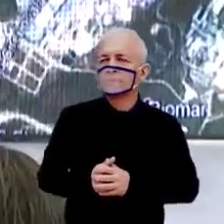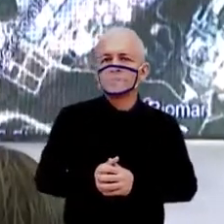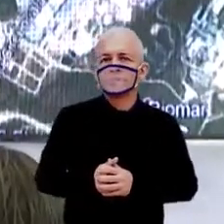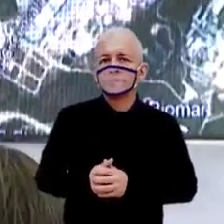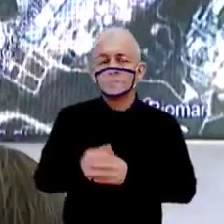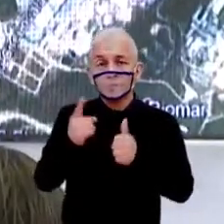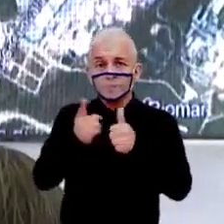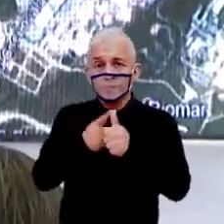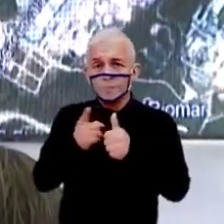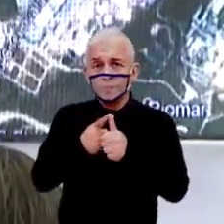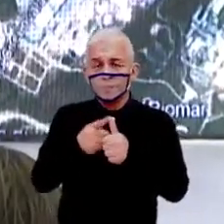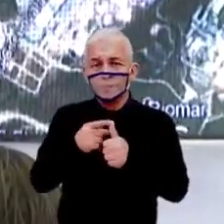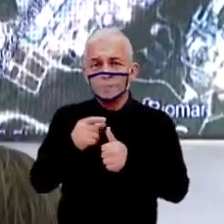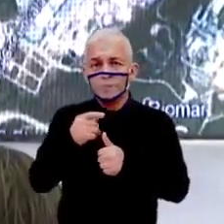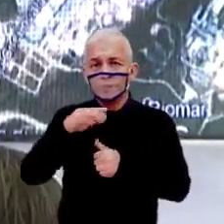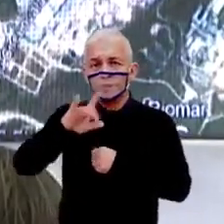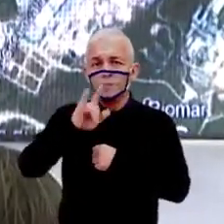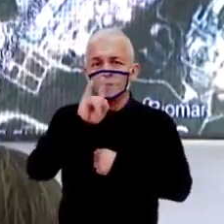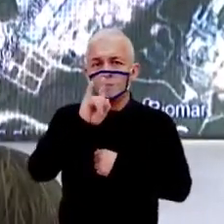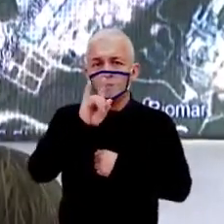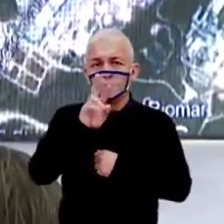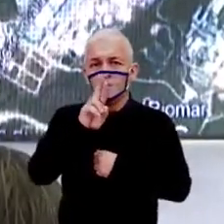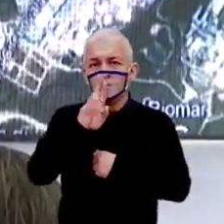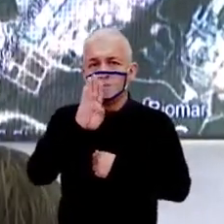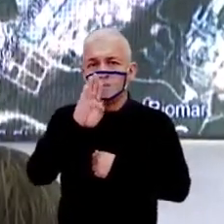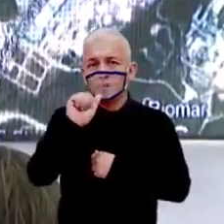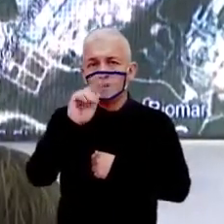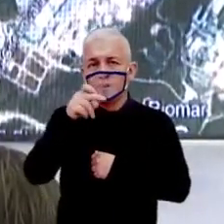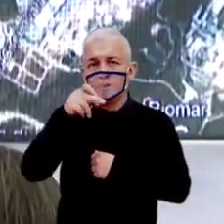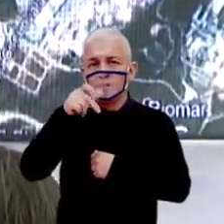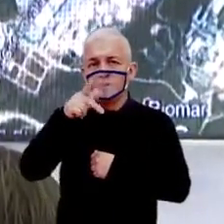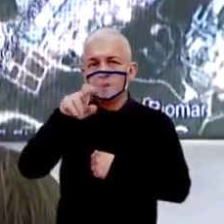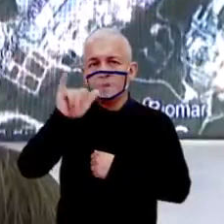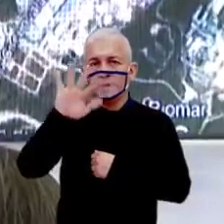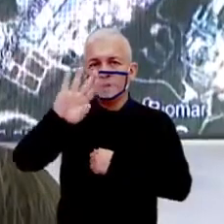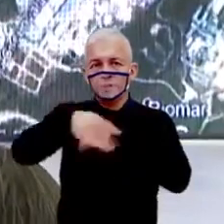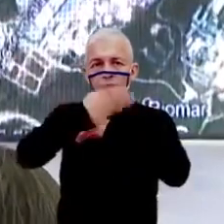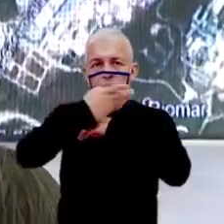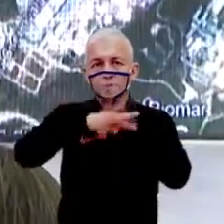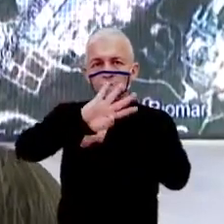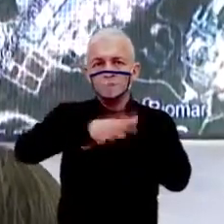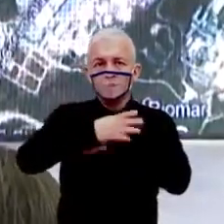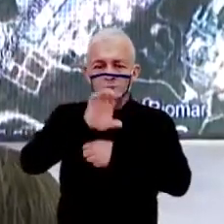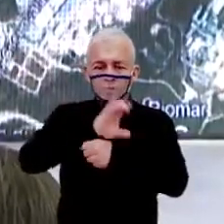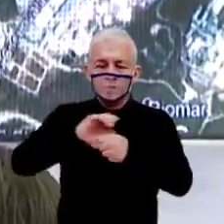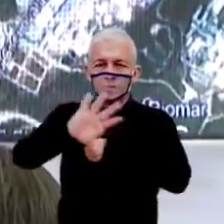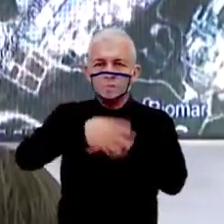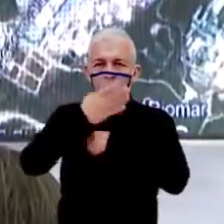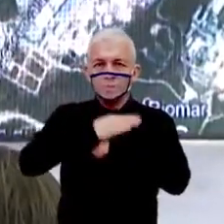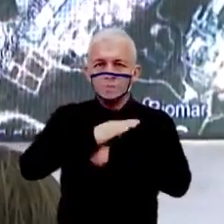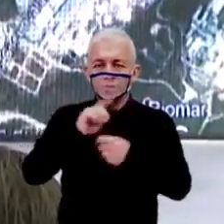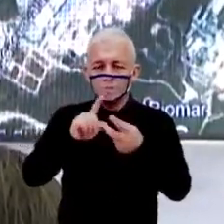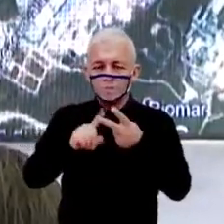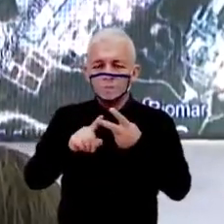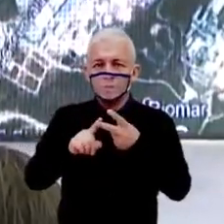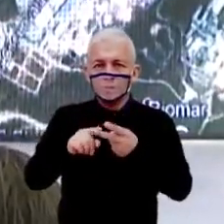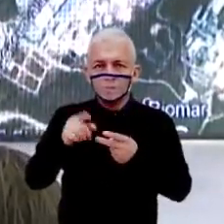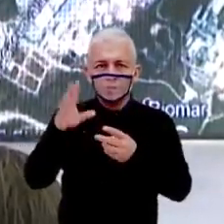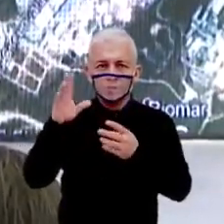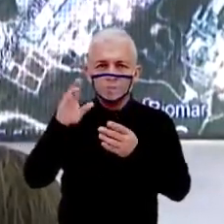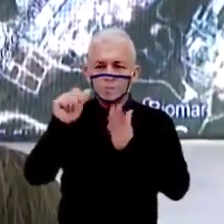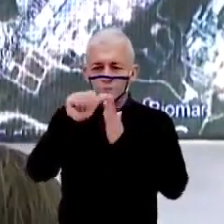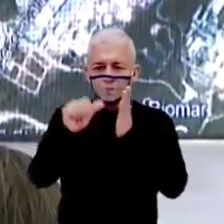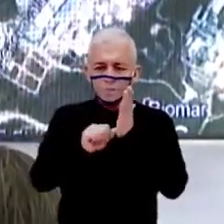intervención integral en el corregimiento de la playa, que todos los programas de la alcaldía, barrios a la obra, siembra de arborización,